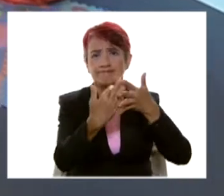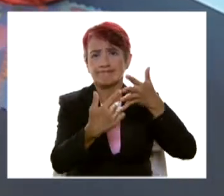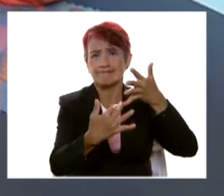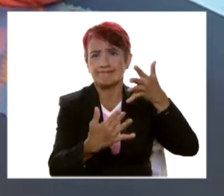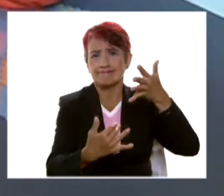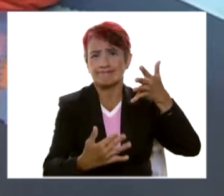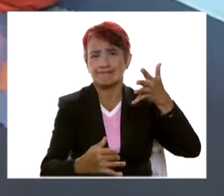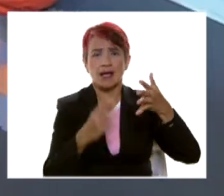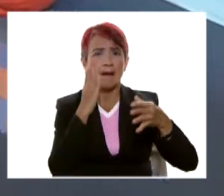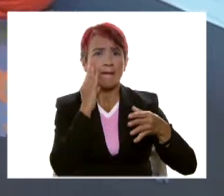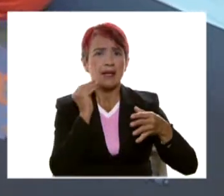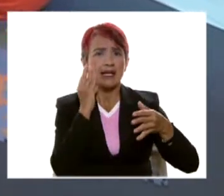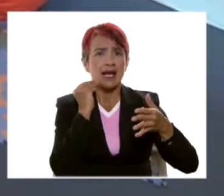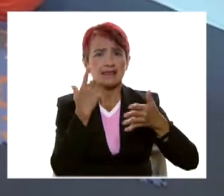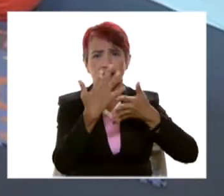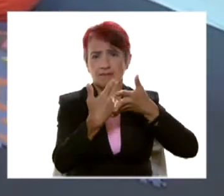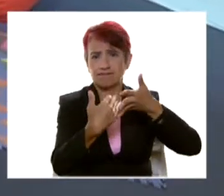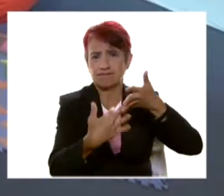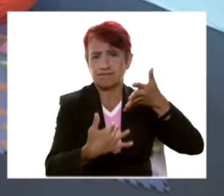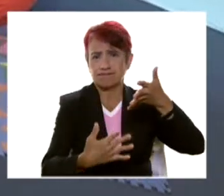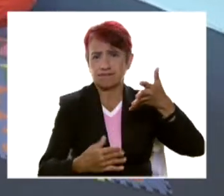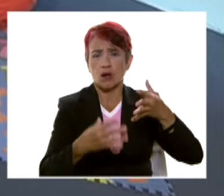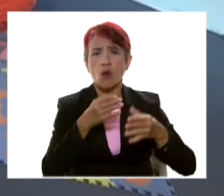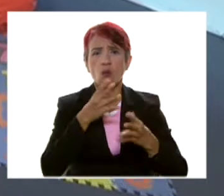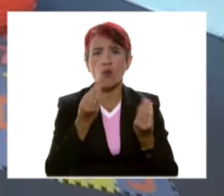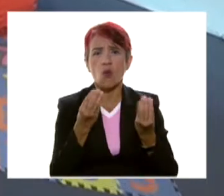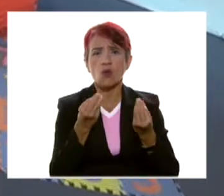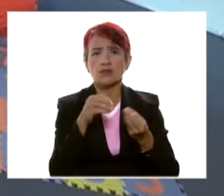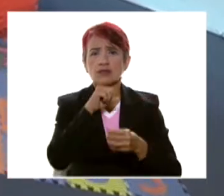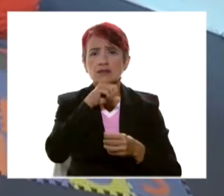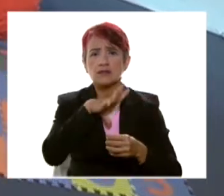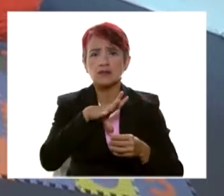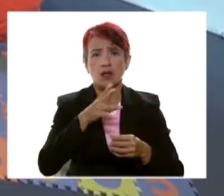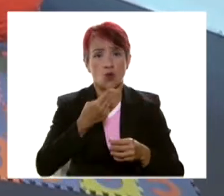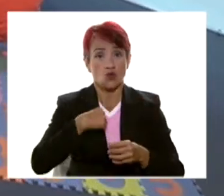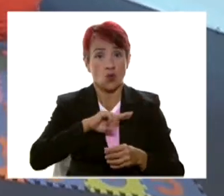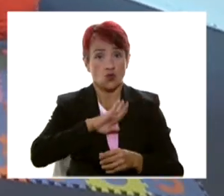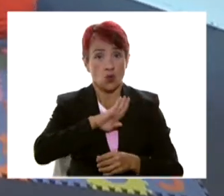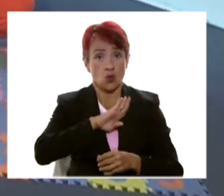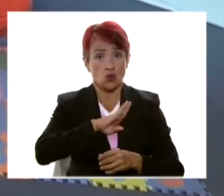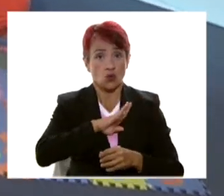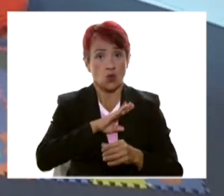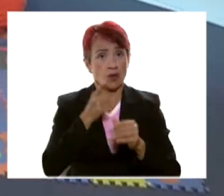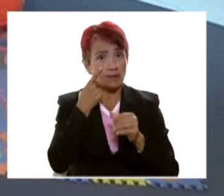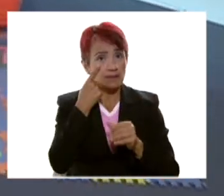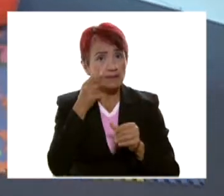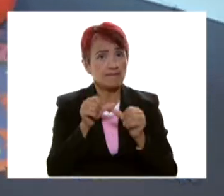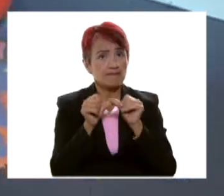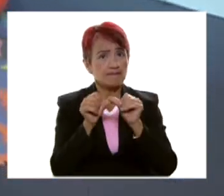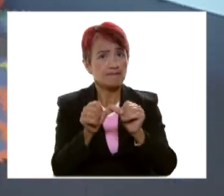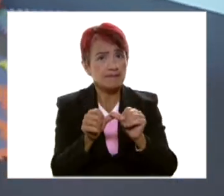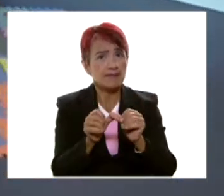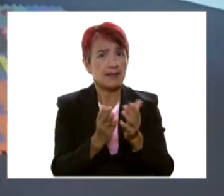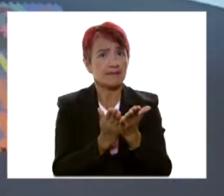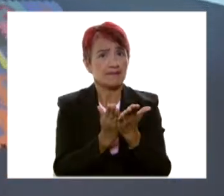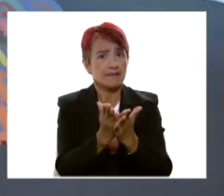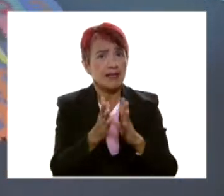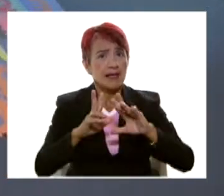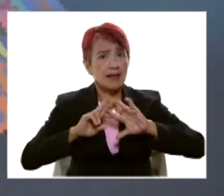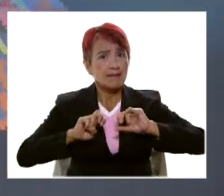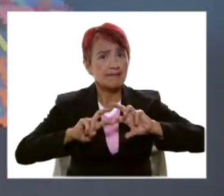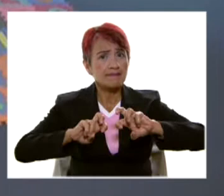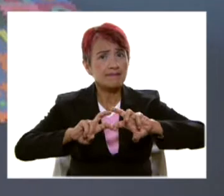innumerables elementos literarios para nosotros en estos tiempos seguir degustando, seguir